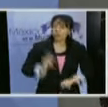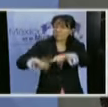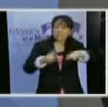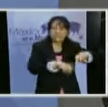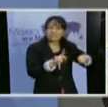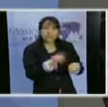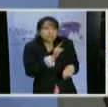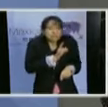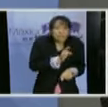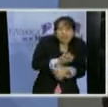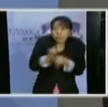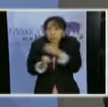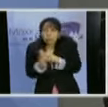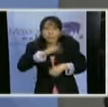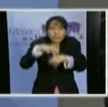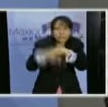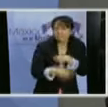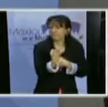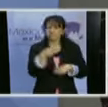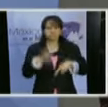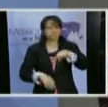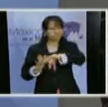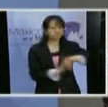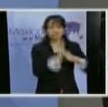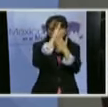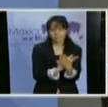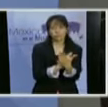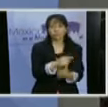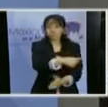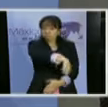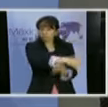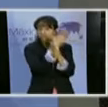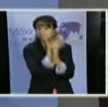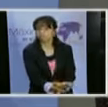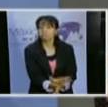las organizaciones y todos los espacios deberían abrir más